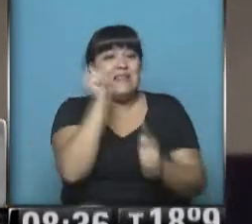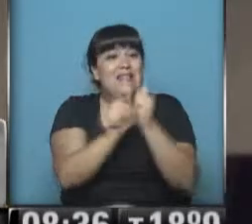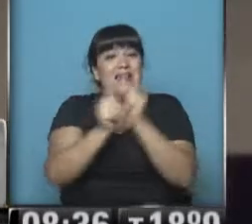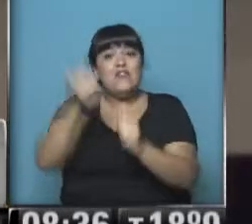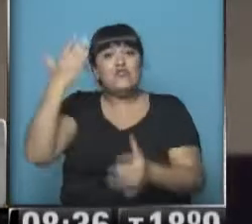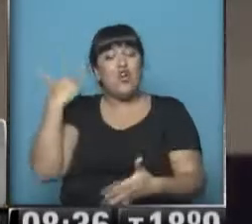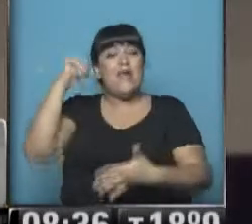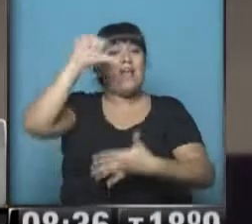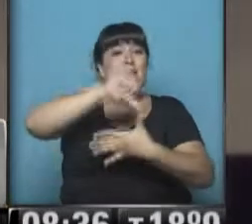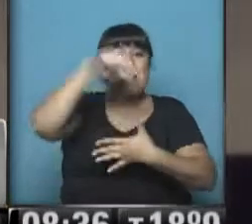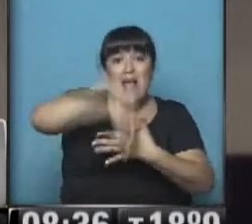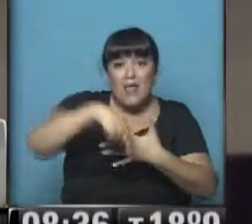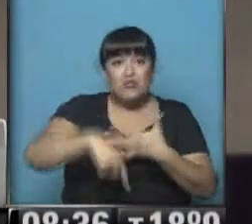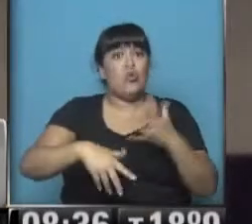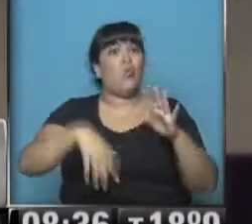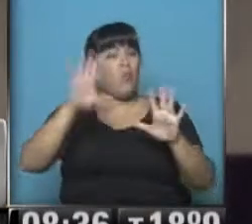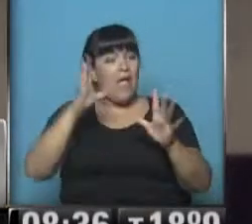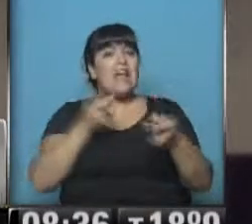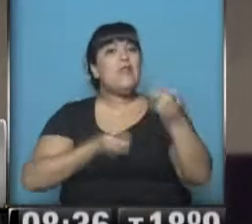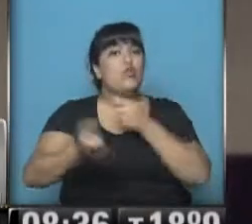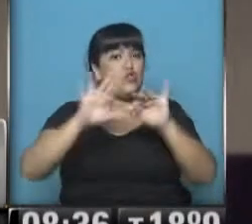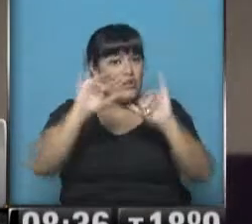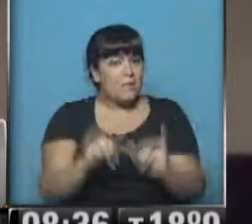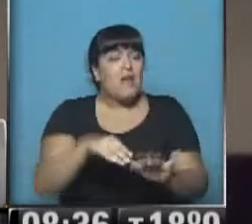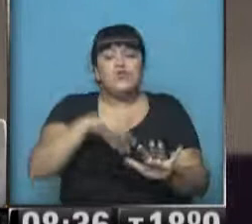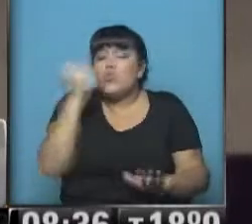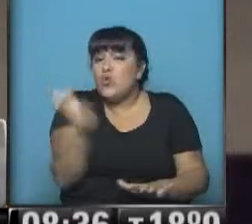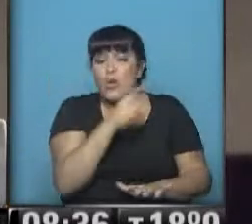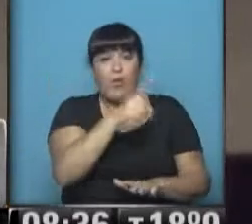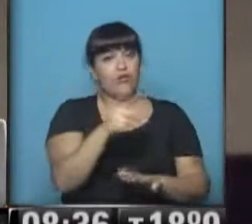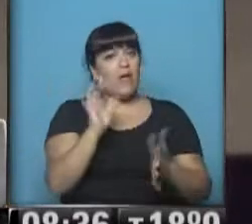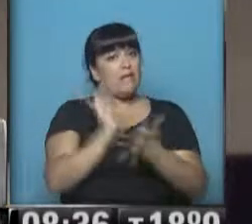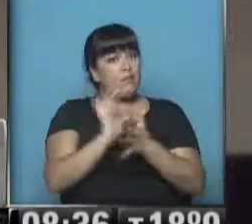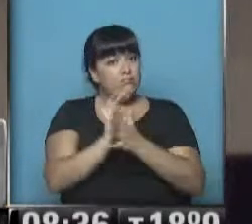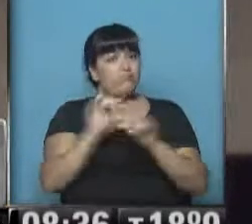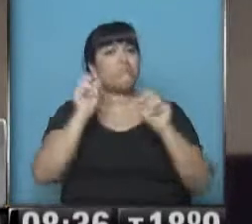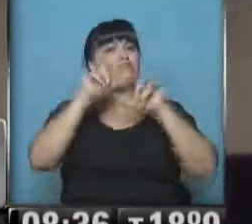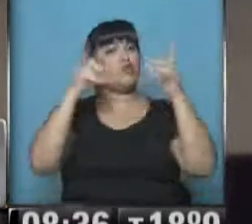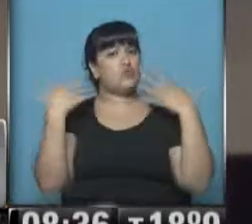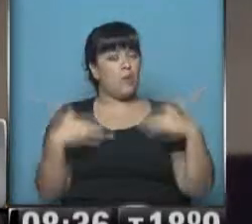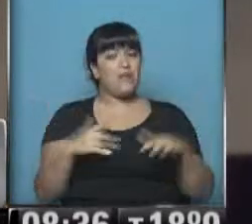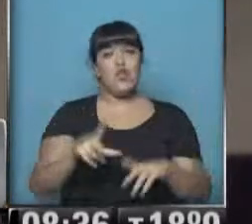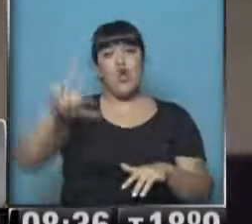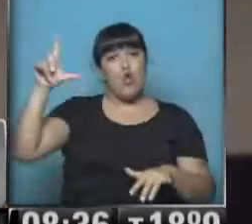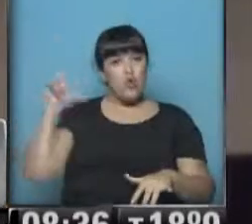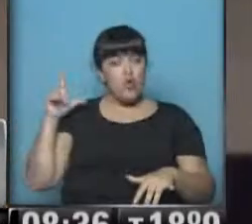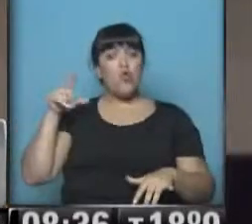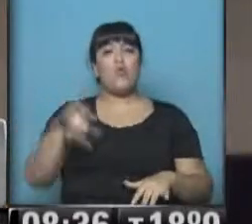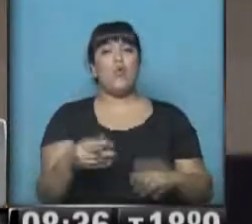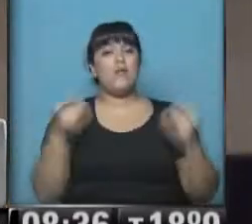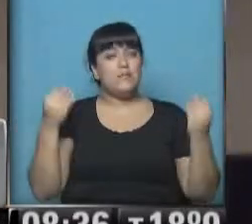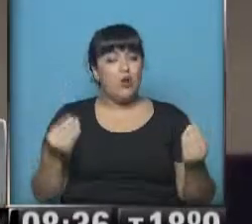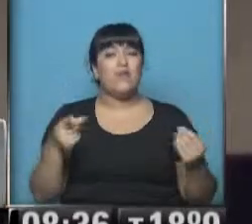américa del sur está en negociación de paz que se encontró sorpresivamente frustrada desde el lunes por la causa